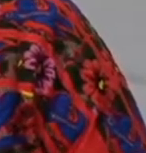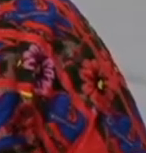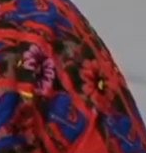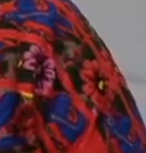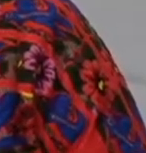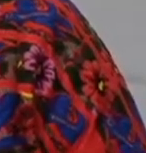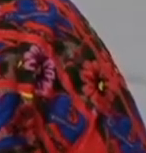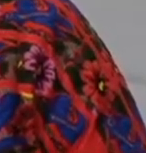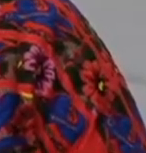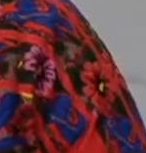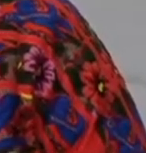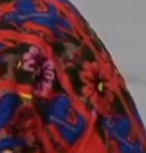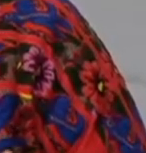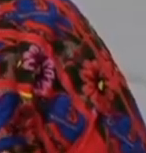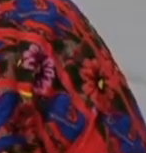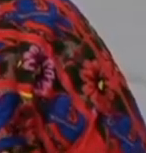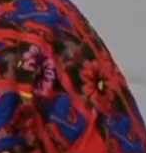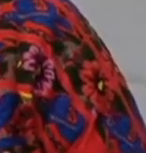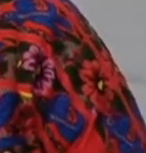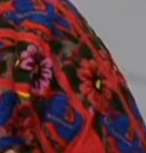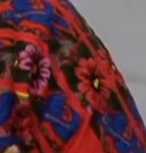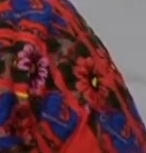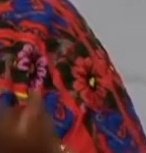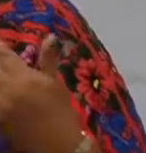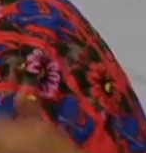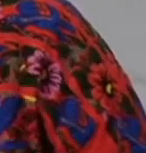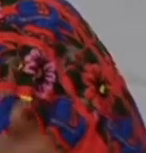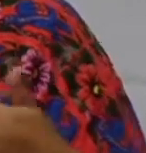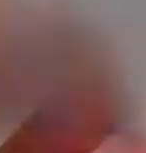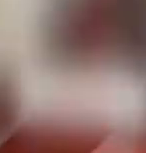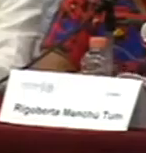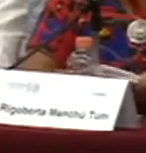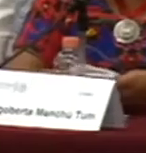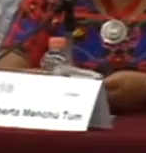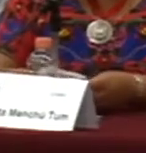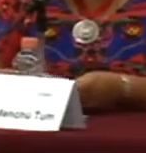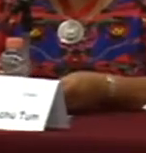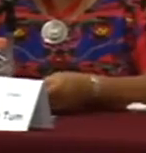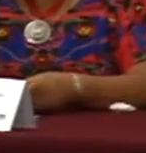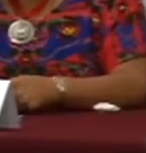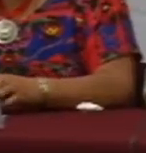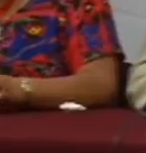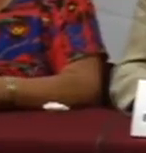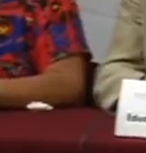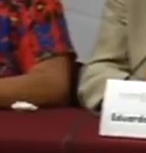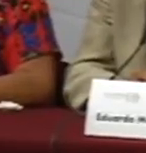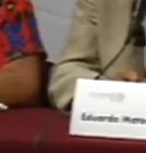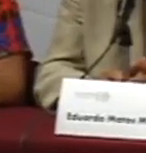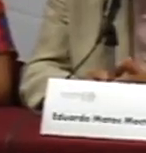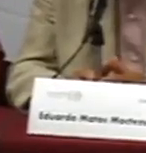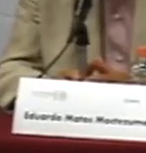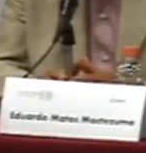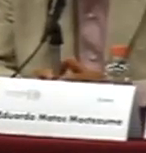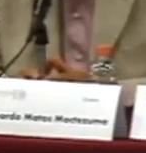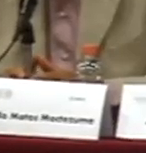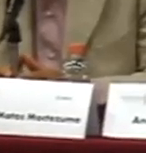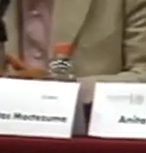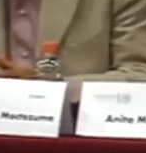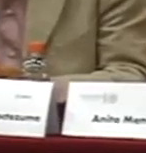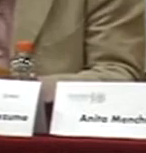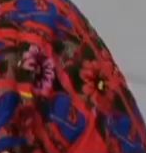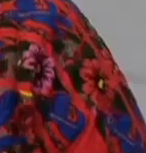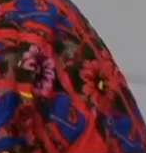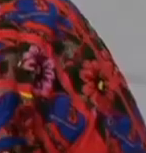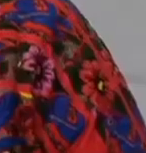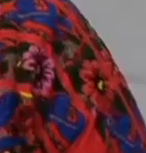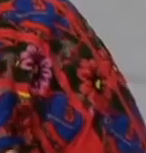un racista como víctima de su propia doctrina. Con cátedras que llevan su nombre en universidades de México, Guatemala y